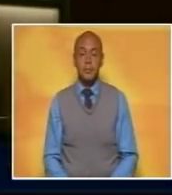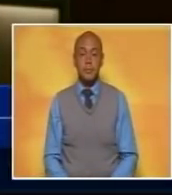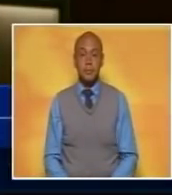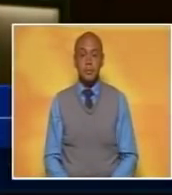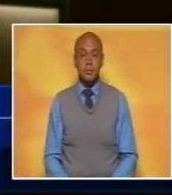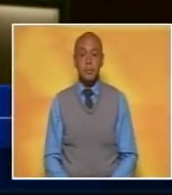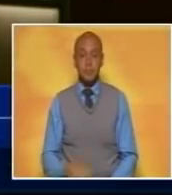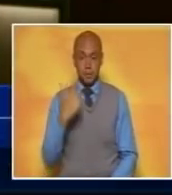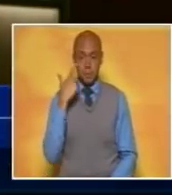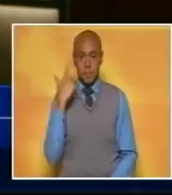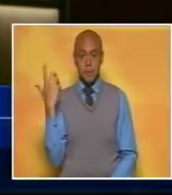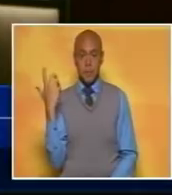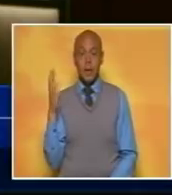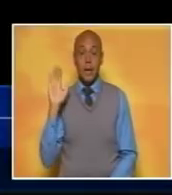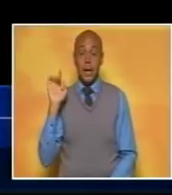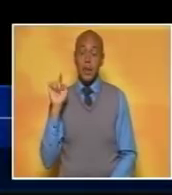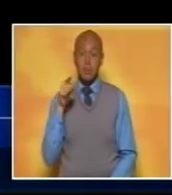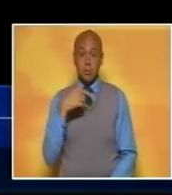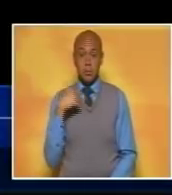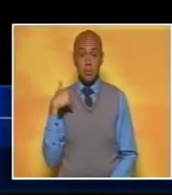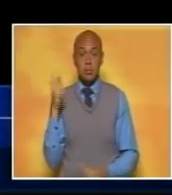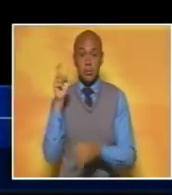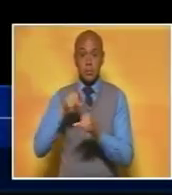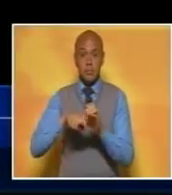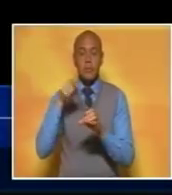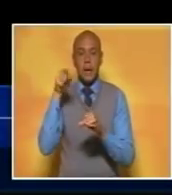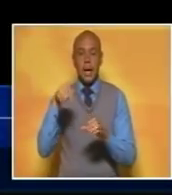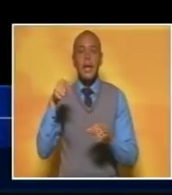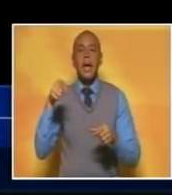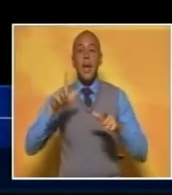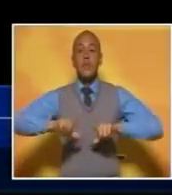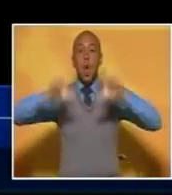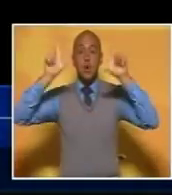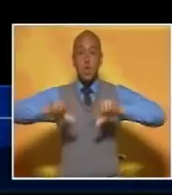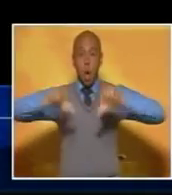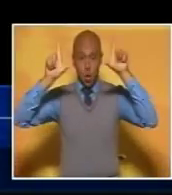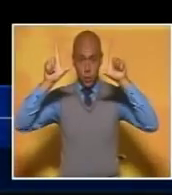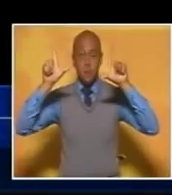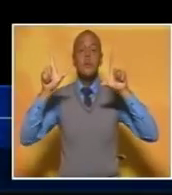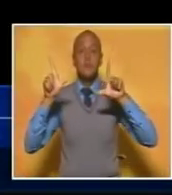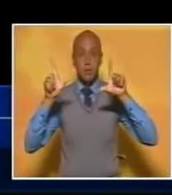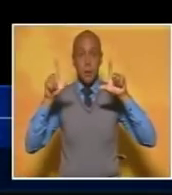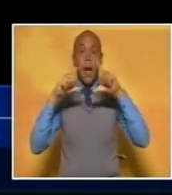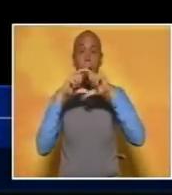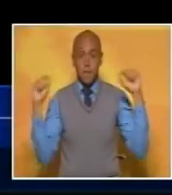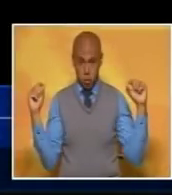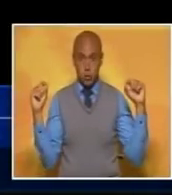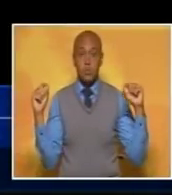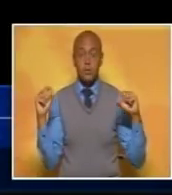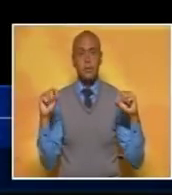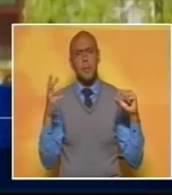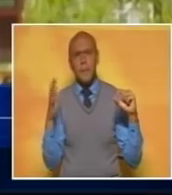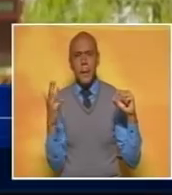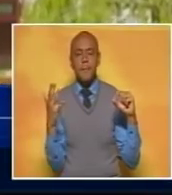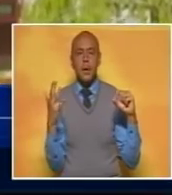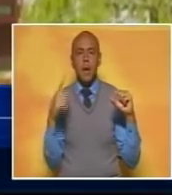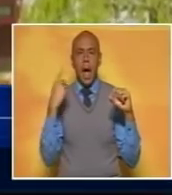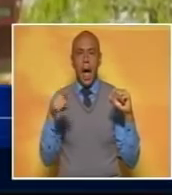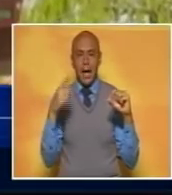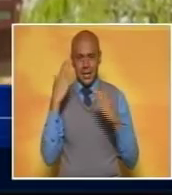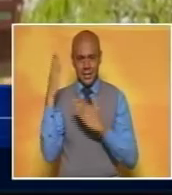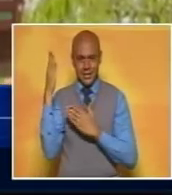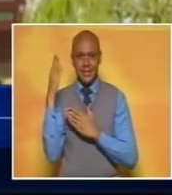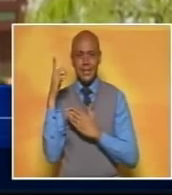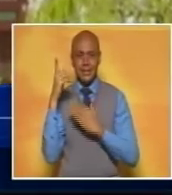Es hora de registrarse en este hotel en Tokio. Greetings. A solo unos minutos en automóvil del templo budista más antiguo